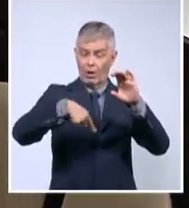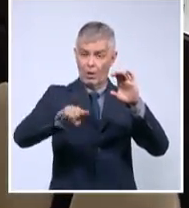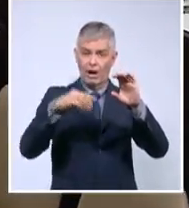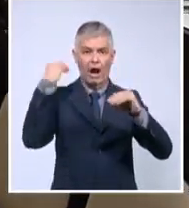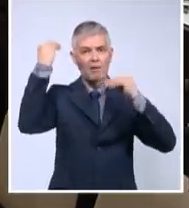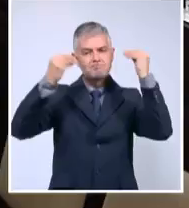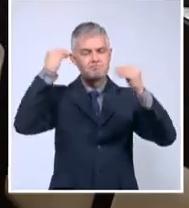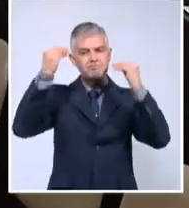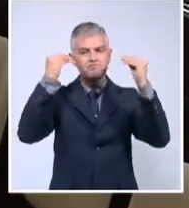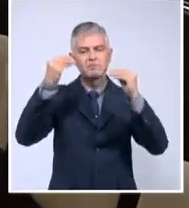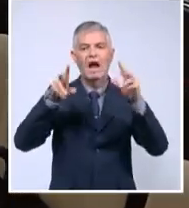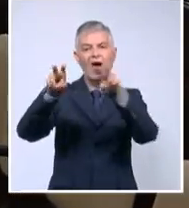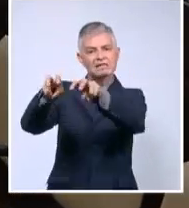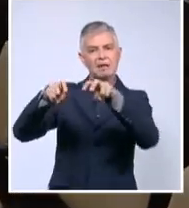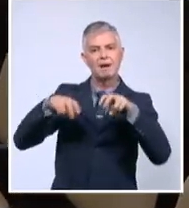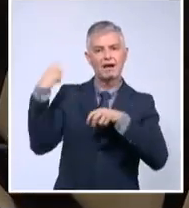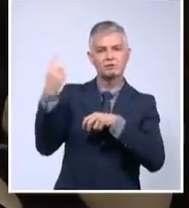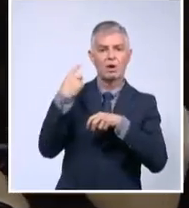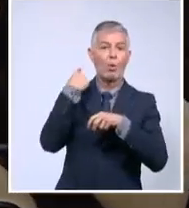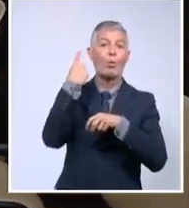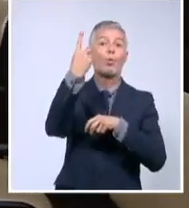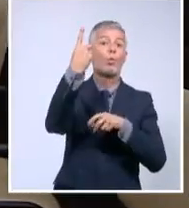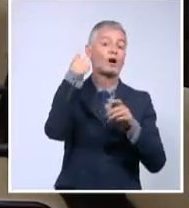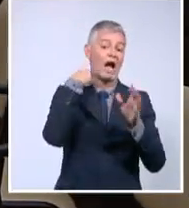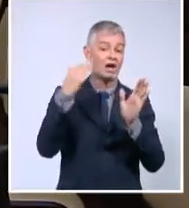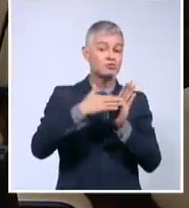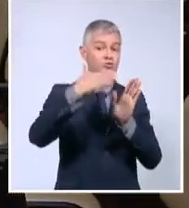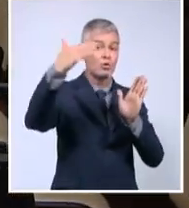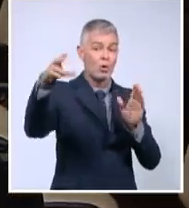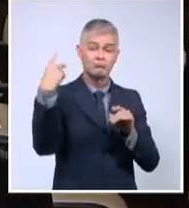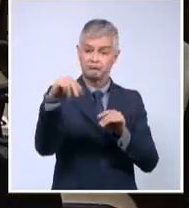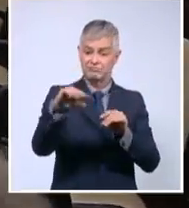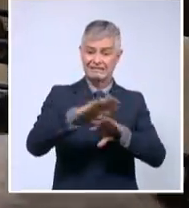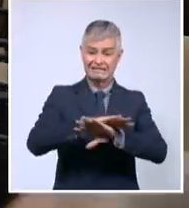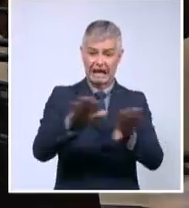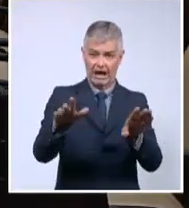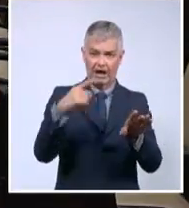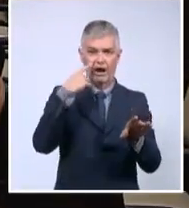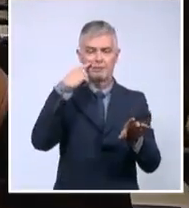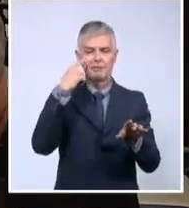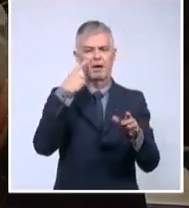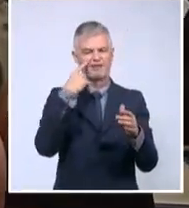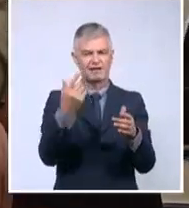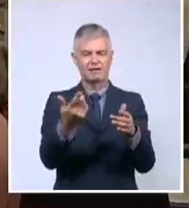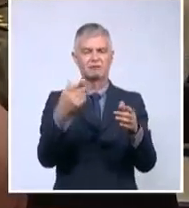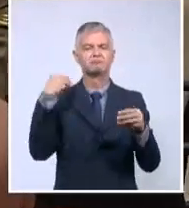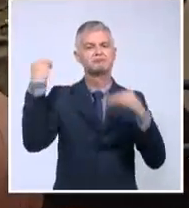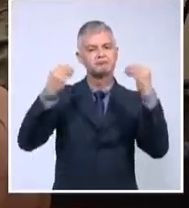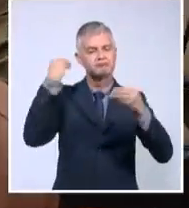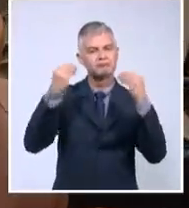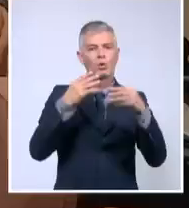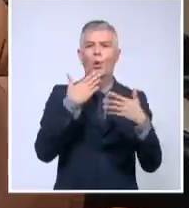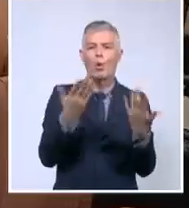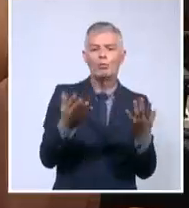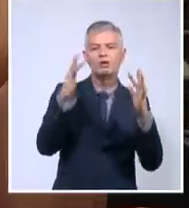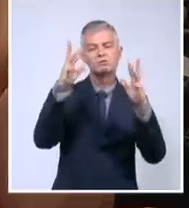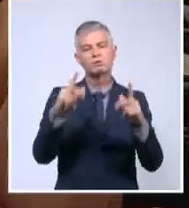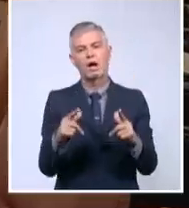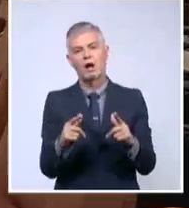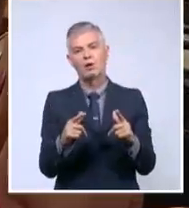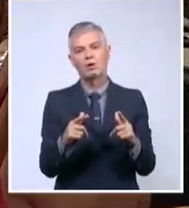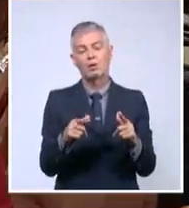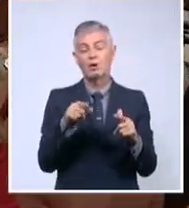Nacional transcurrido un año de su entrada en vigor. La experiencia en su aplicación nos permitirá realizar los ajustes